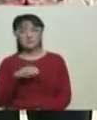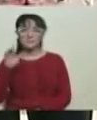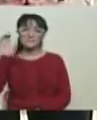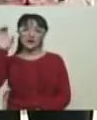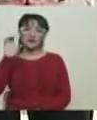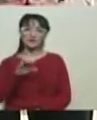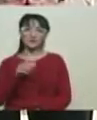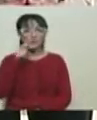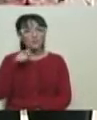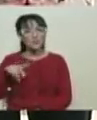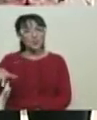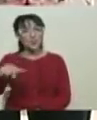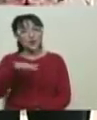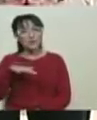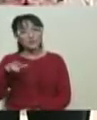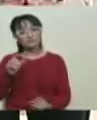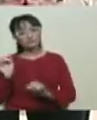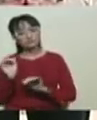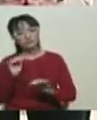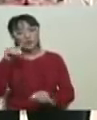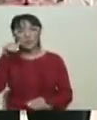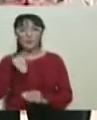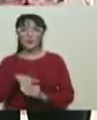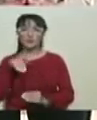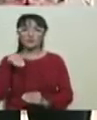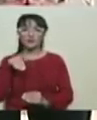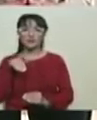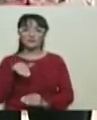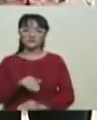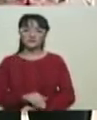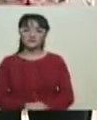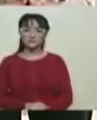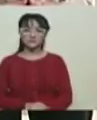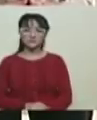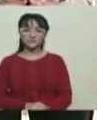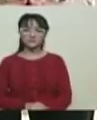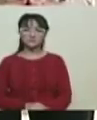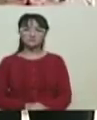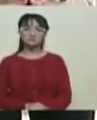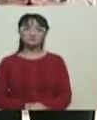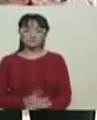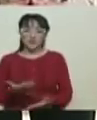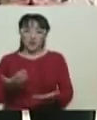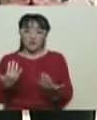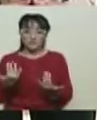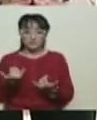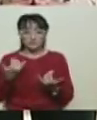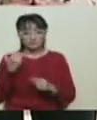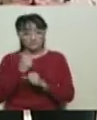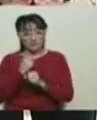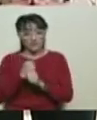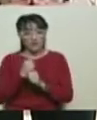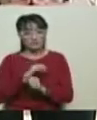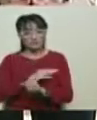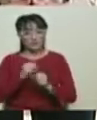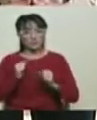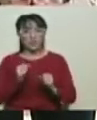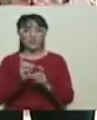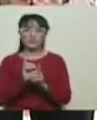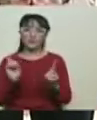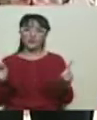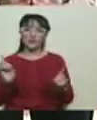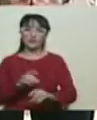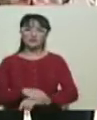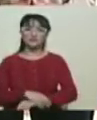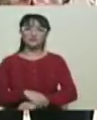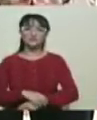de nuestro pueblo, a votar y a votar. Estoy en eso, trabajando para fortalecer la democracia. Sí,